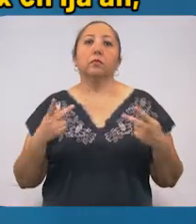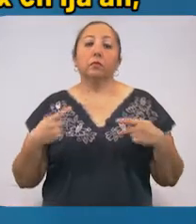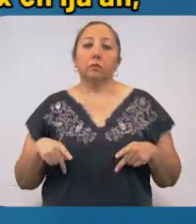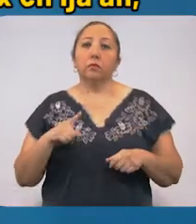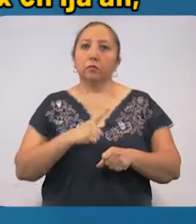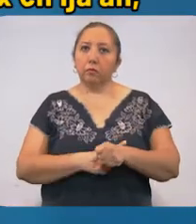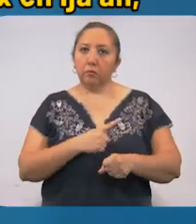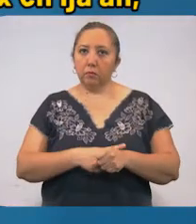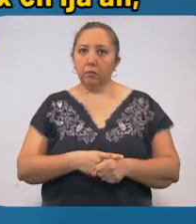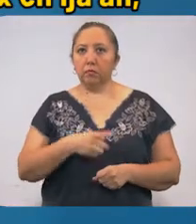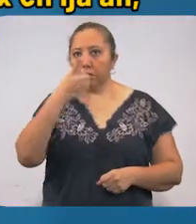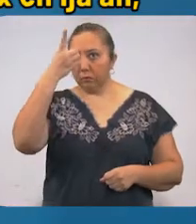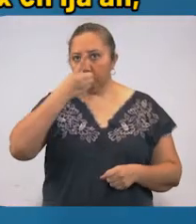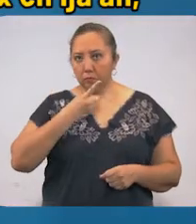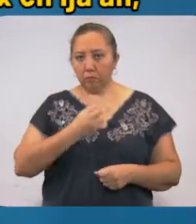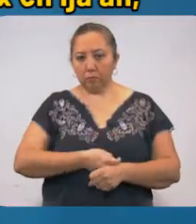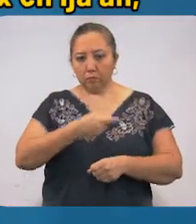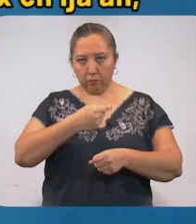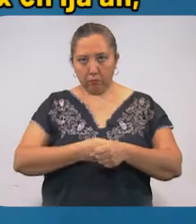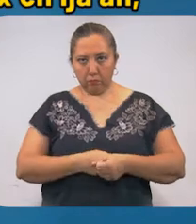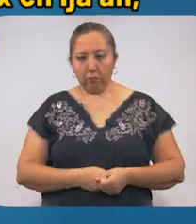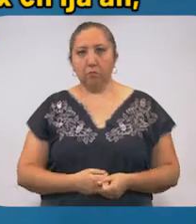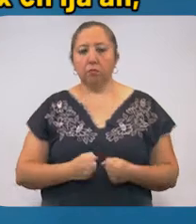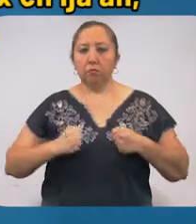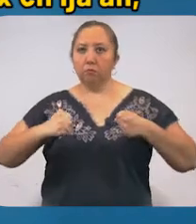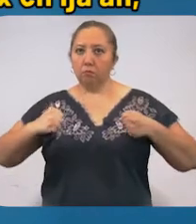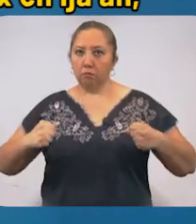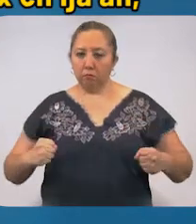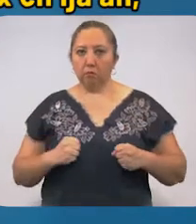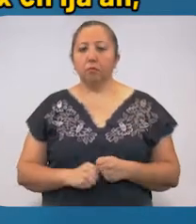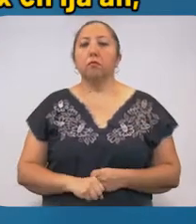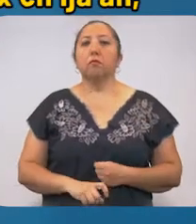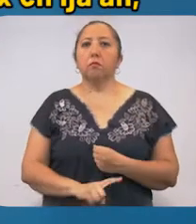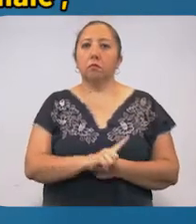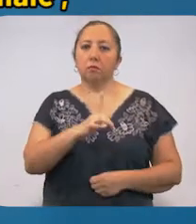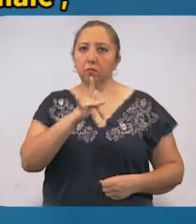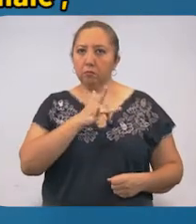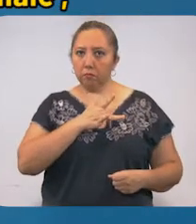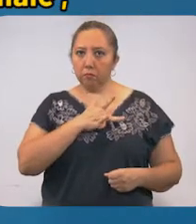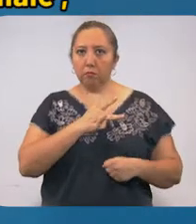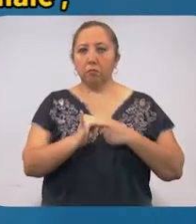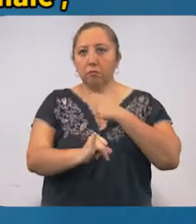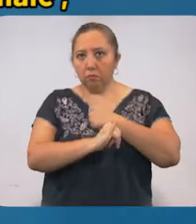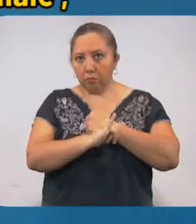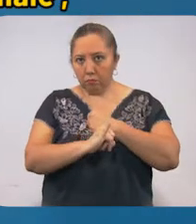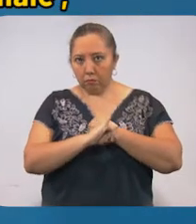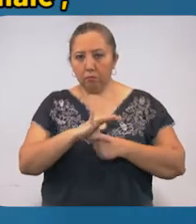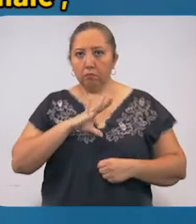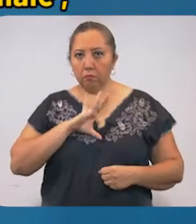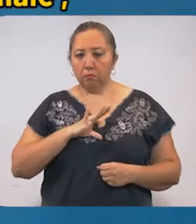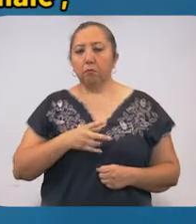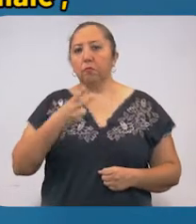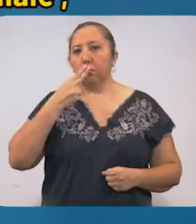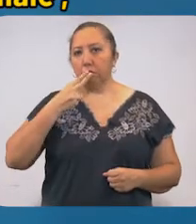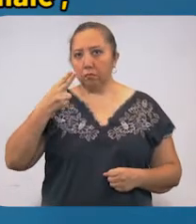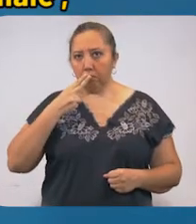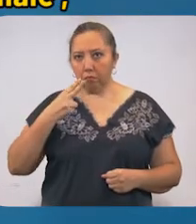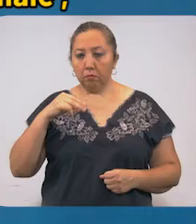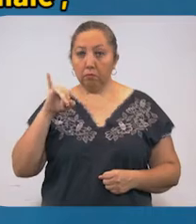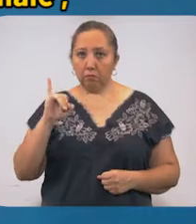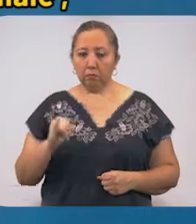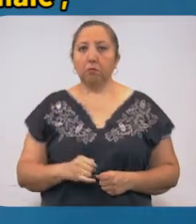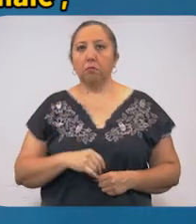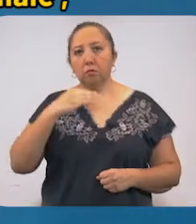con padecimientos como diabetes hipertensión sobrepeso problemas cardíacos vih cáncer o tabaquismo si